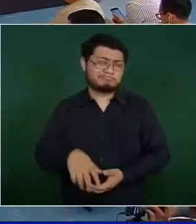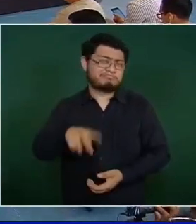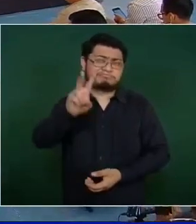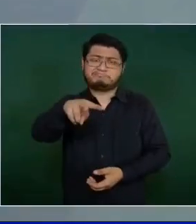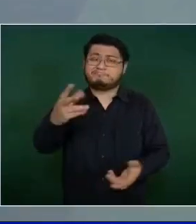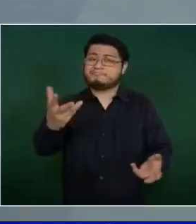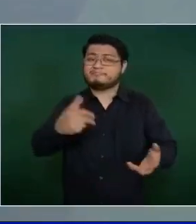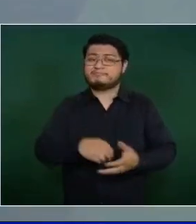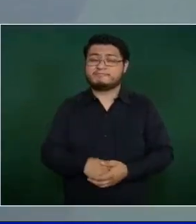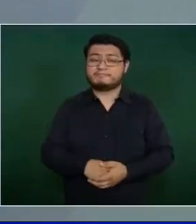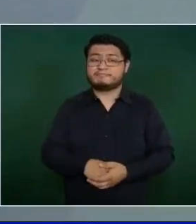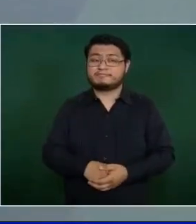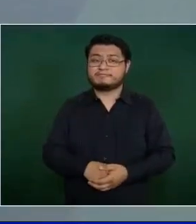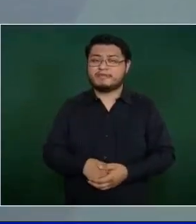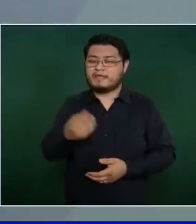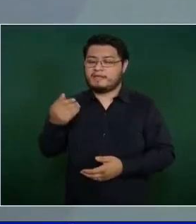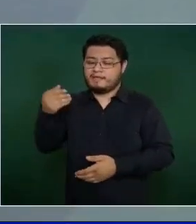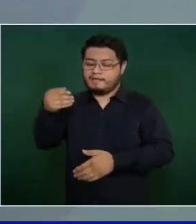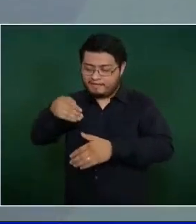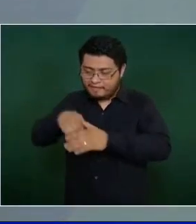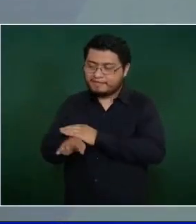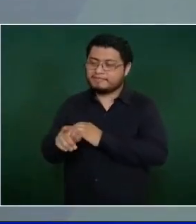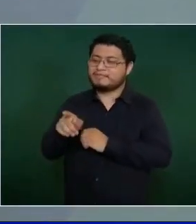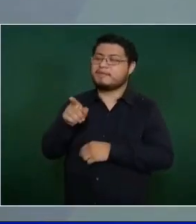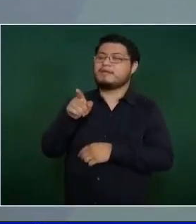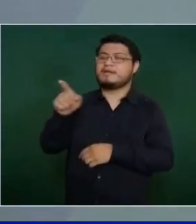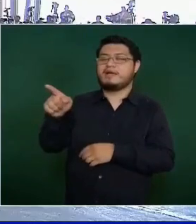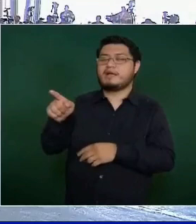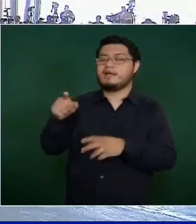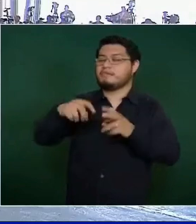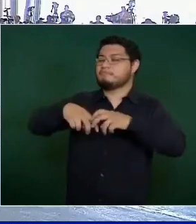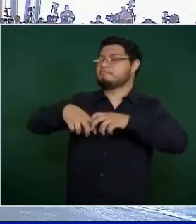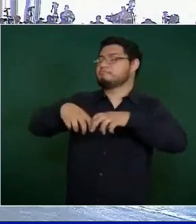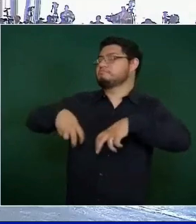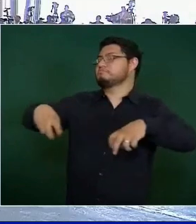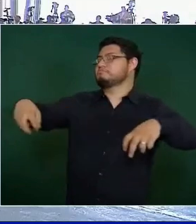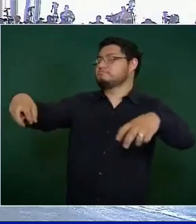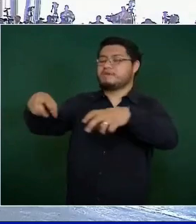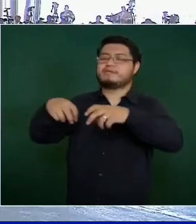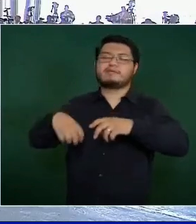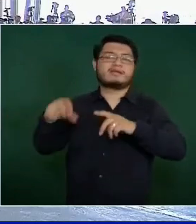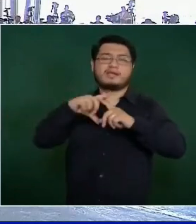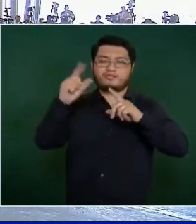Entra en la llamada prensa nacional también, ¿no? Porque hasta eso,